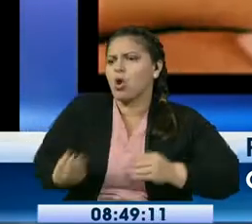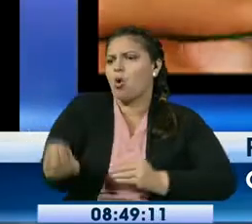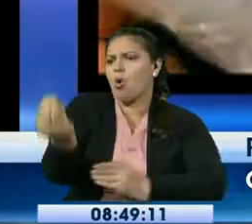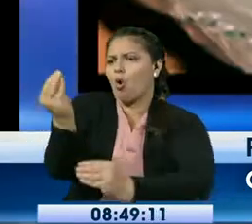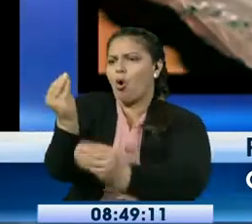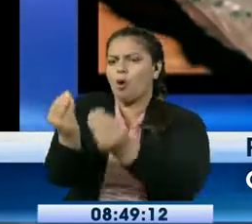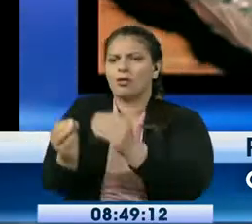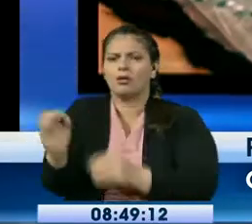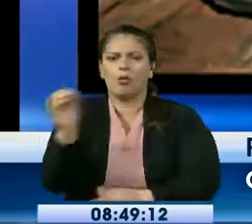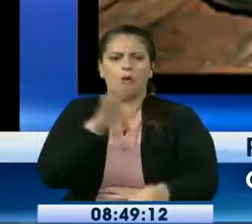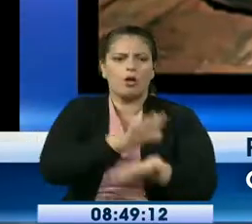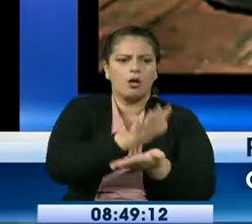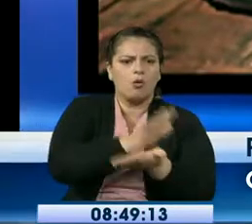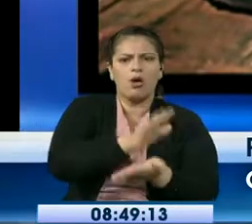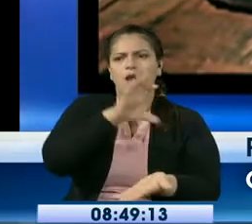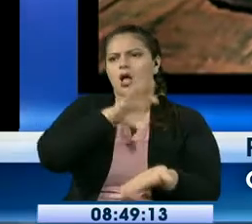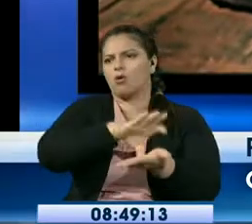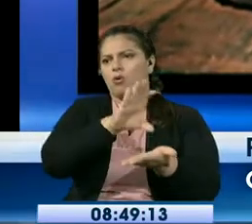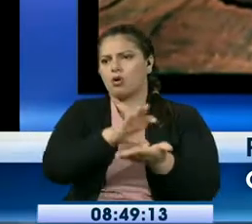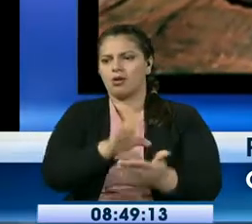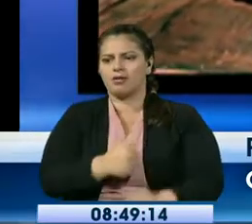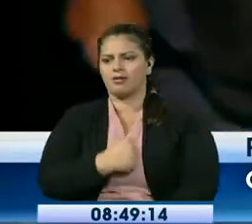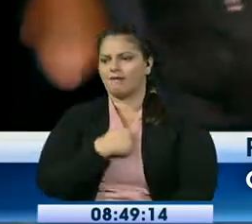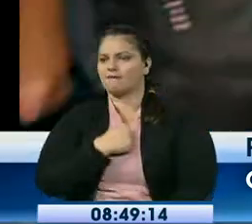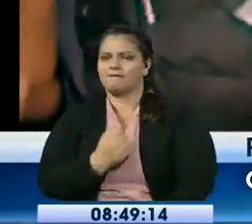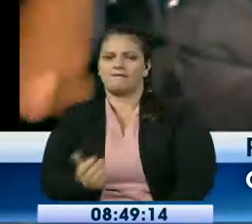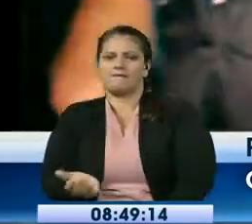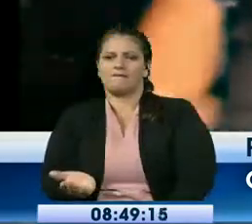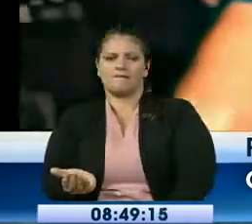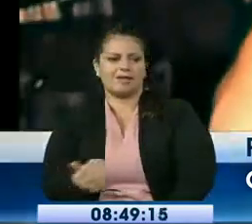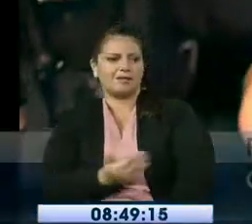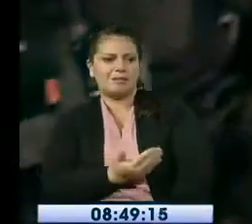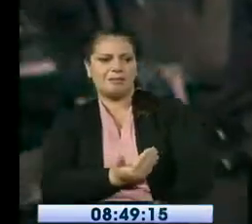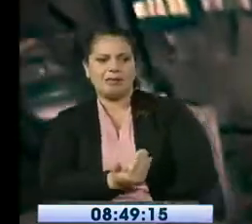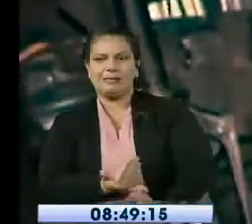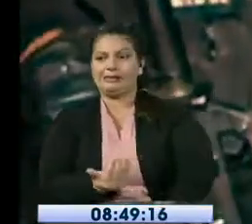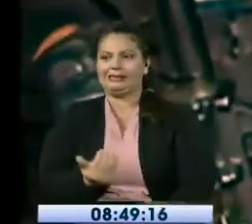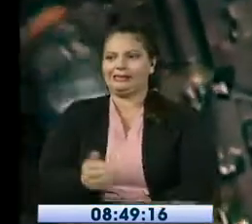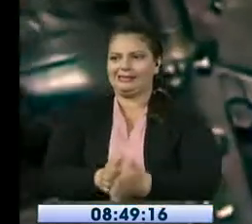alrededor de cientos de ciertos centros educativos.